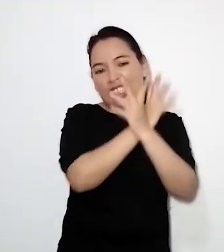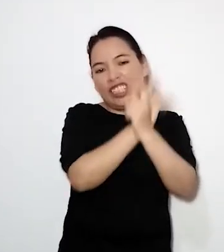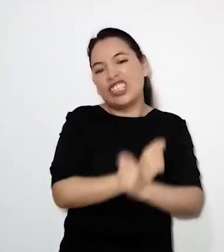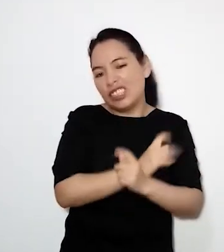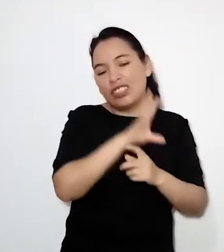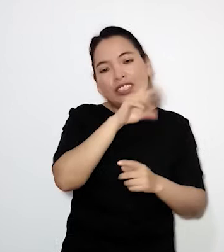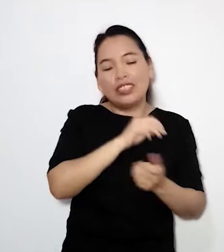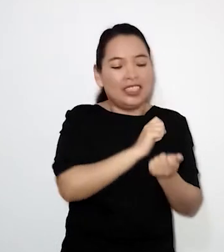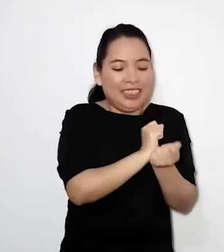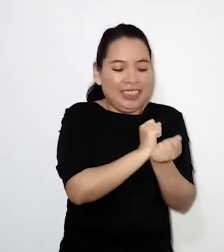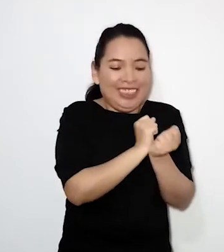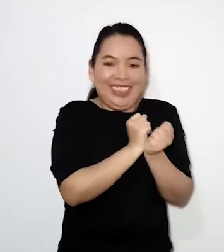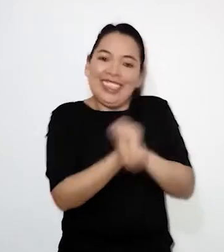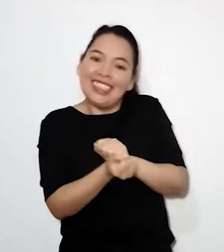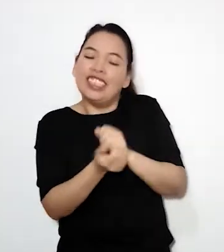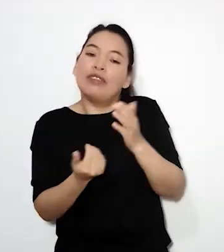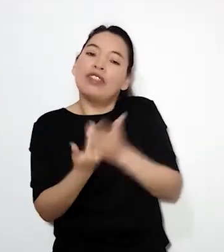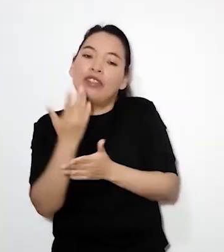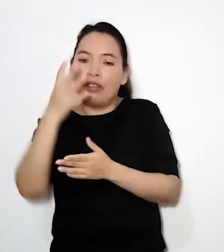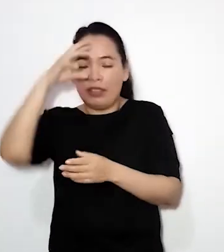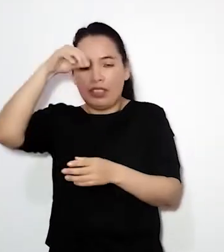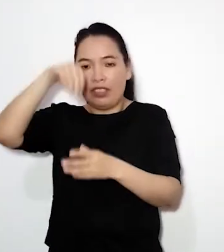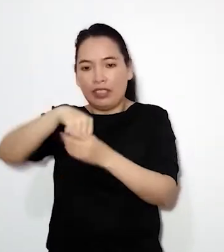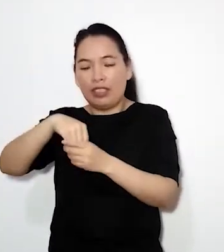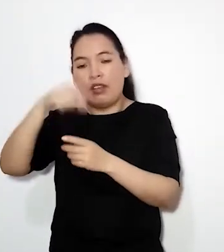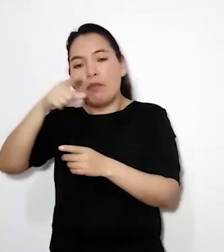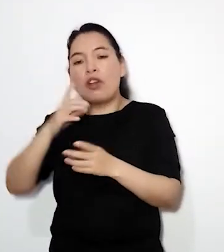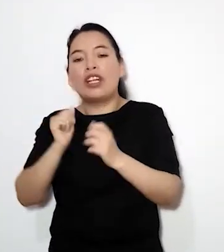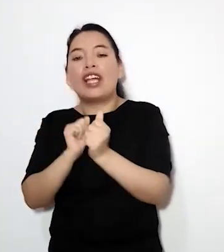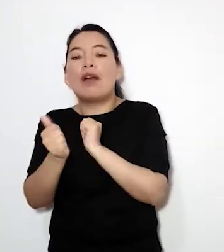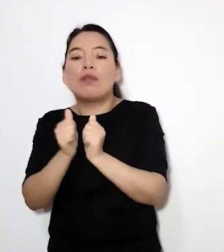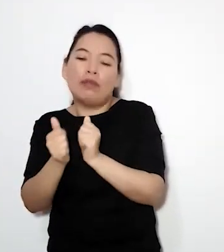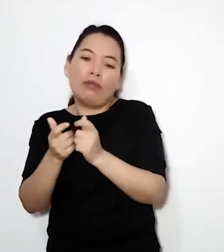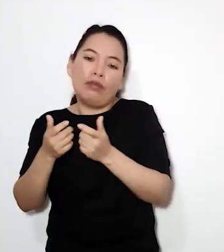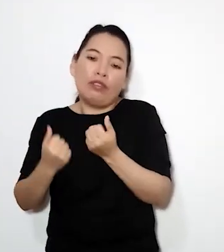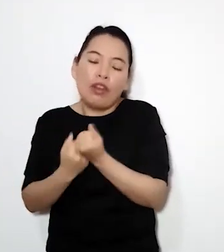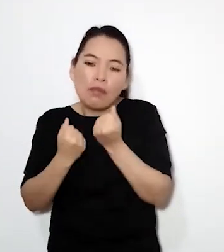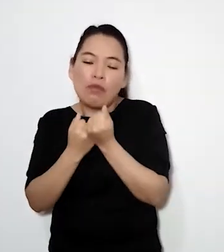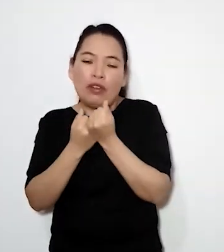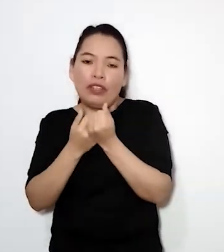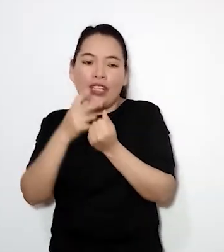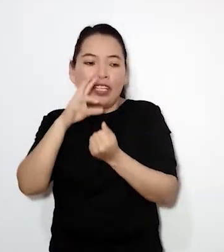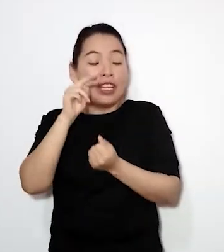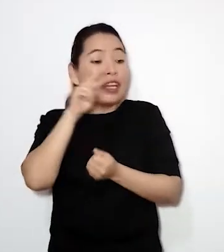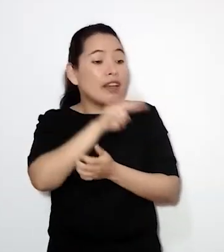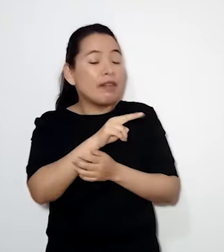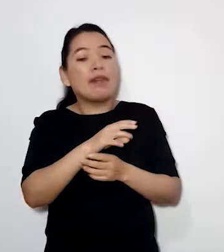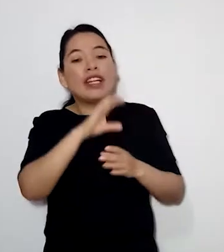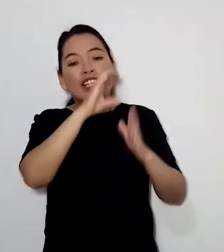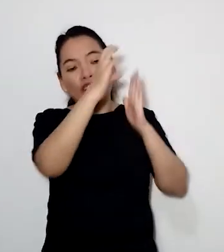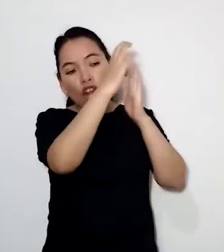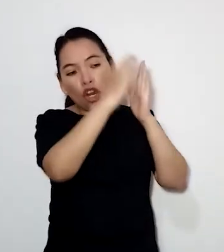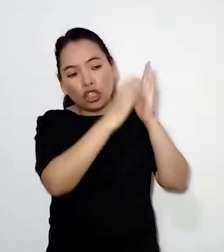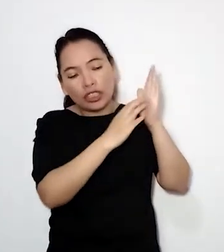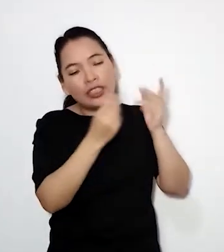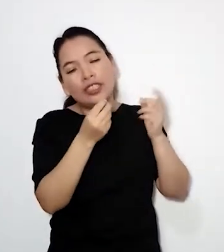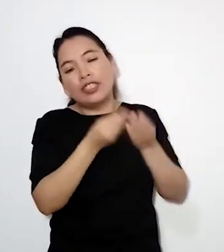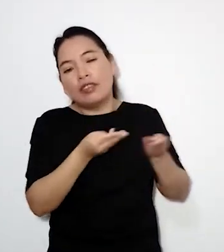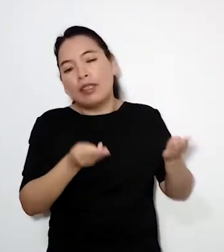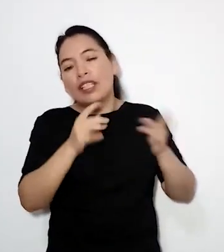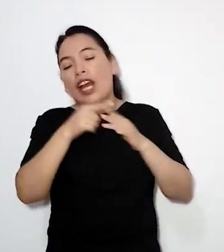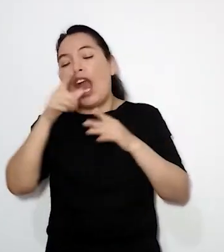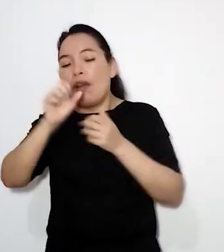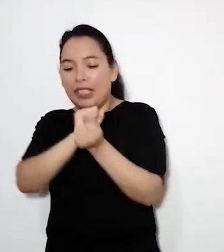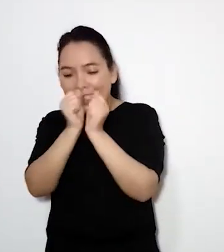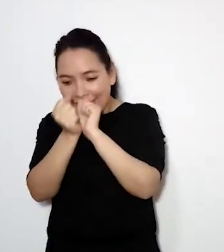trabajo colaborativo, ver los contenidos como medios y no como fines en sí mismos, ser flexibles como para modificar las estrategias cuando